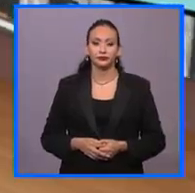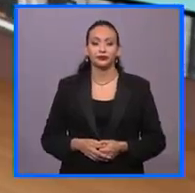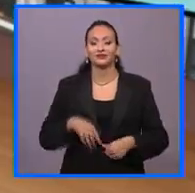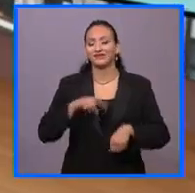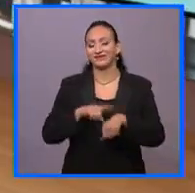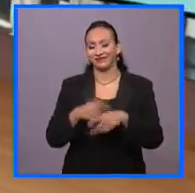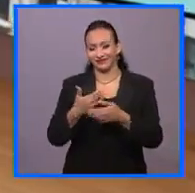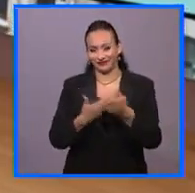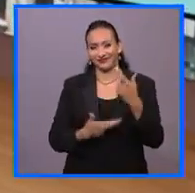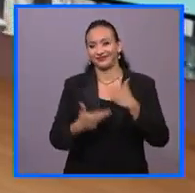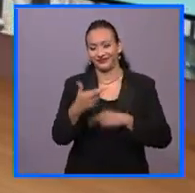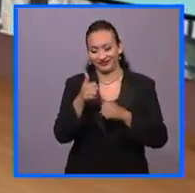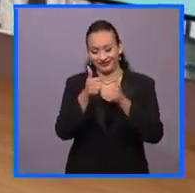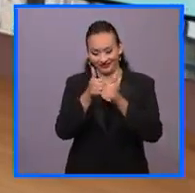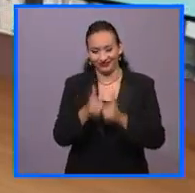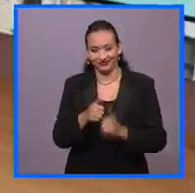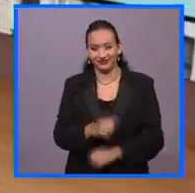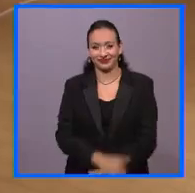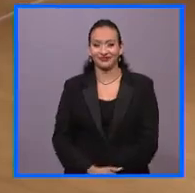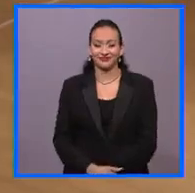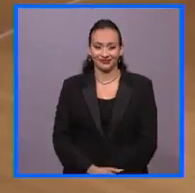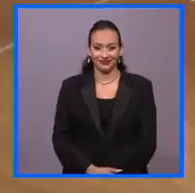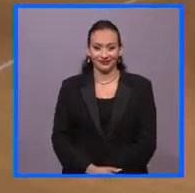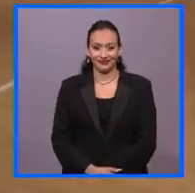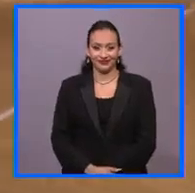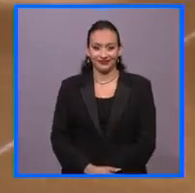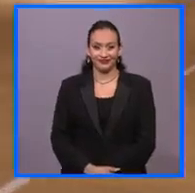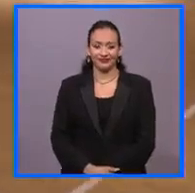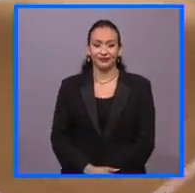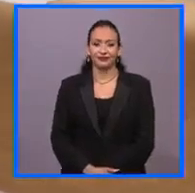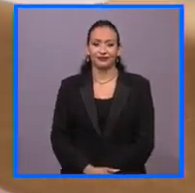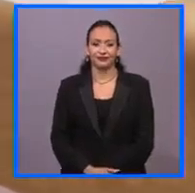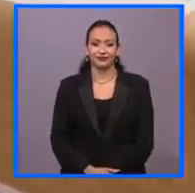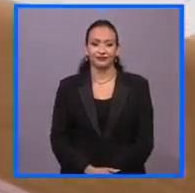Hacemos una pausa y enseguida continuamos.